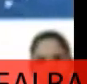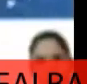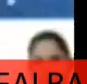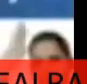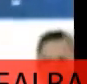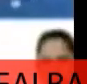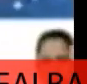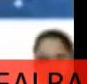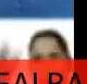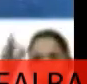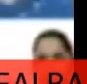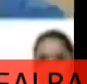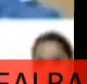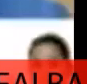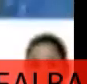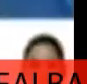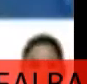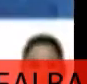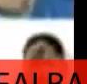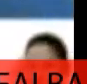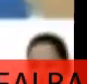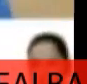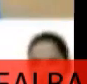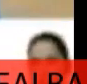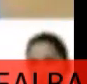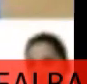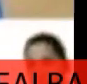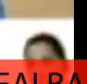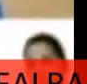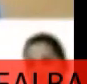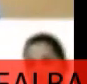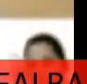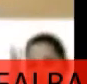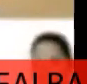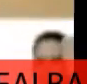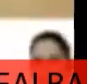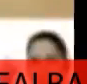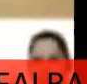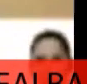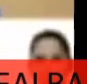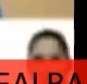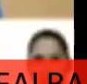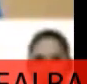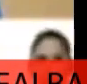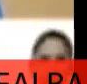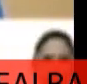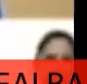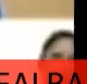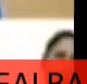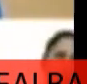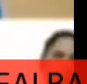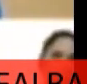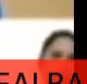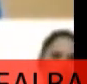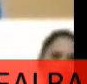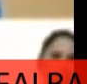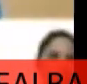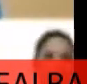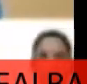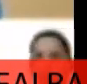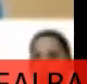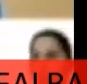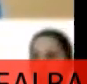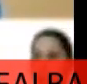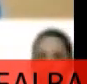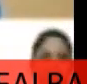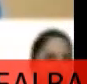doctor Carlos Alvarado, ministro del Ministerio del Poder Popular para la Salud, y el doctor Julio Castro, asesor de temas de salud de la